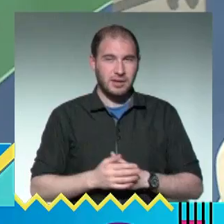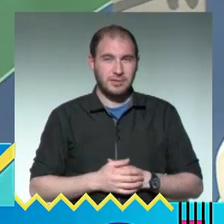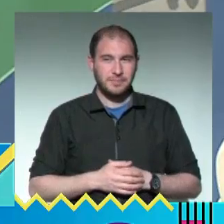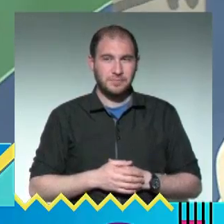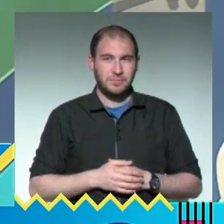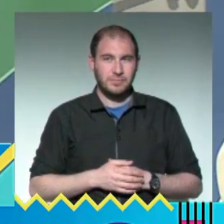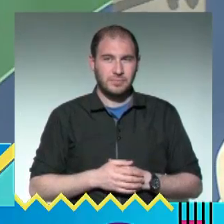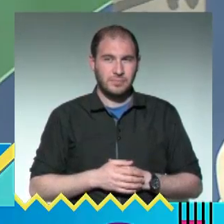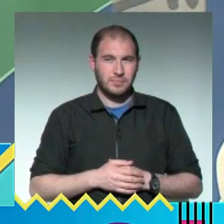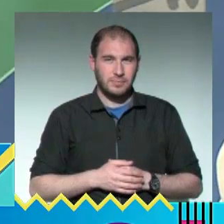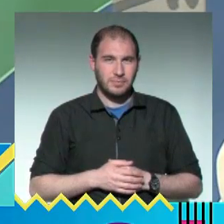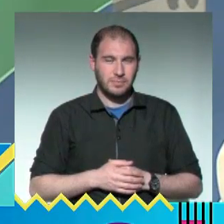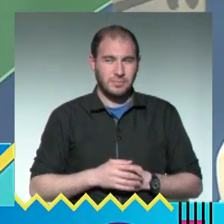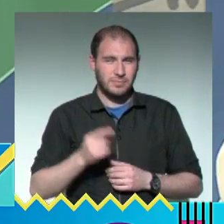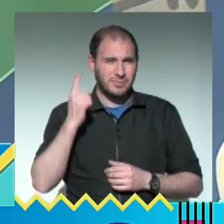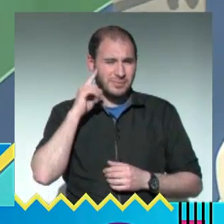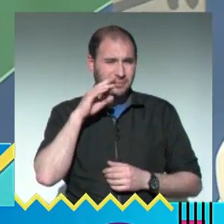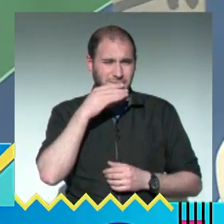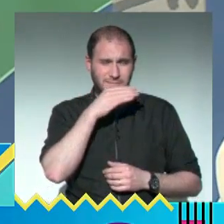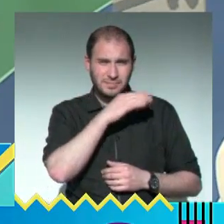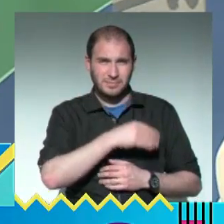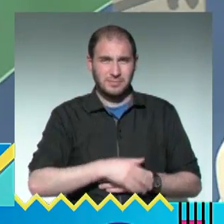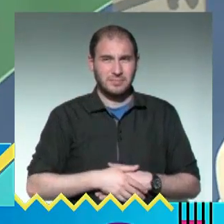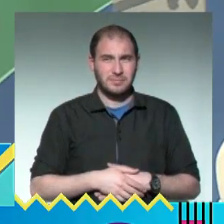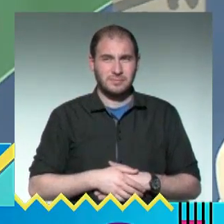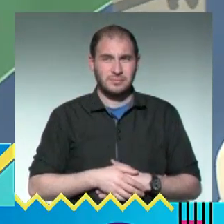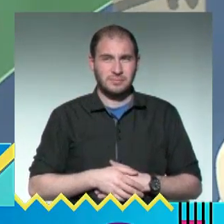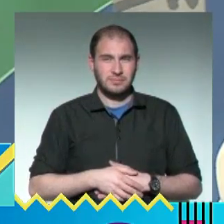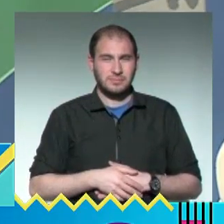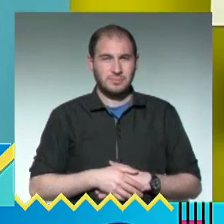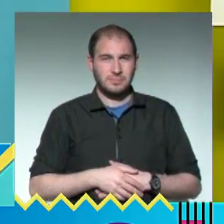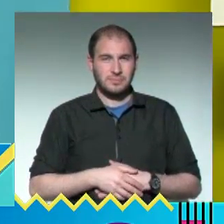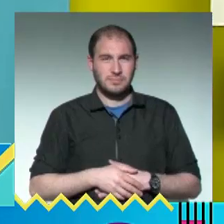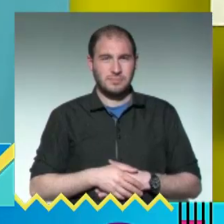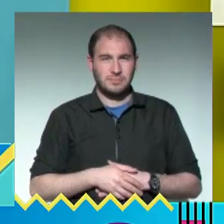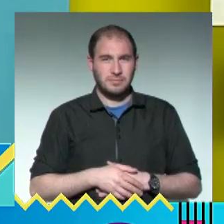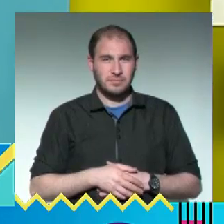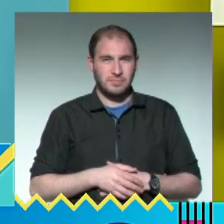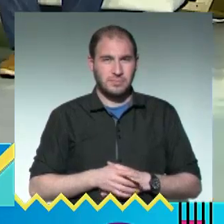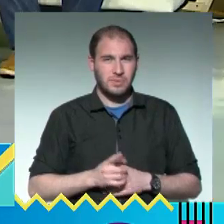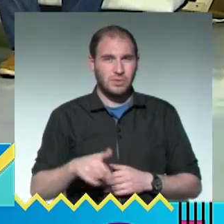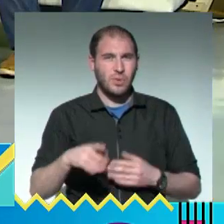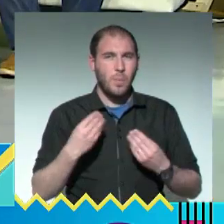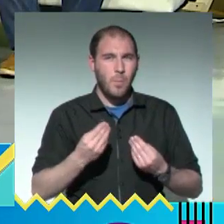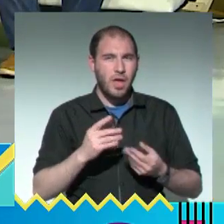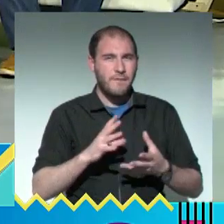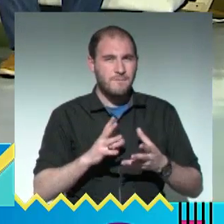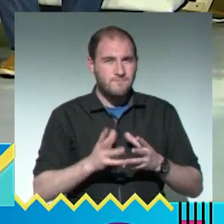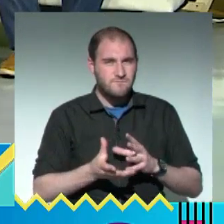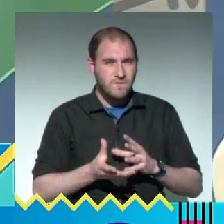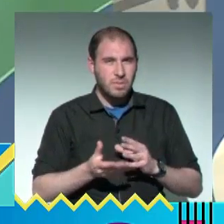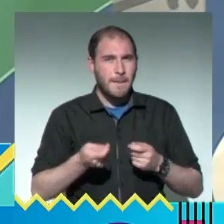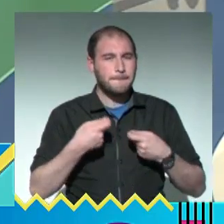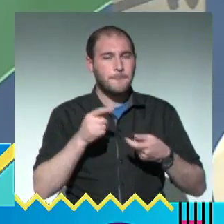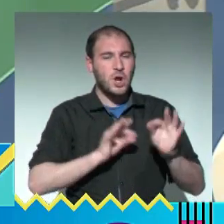tener un cierto respiro, la economía real, como decía Aroma, vuelva a tener cierto respiro y puedan empezar a cerrar un poco los proyectos